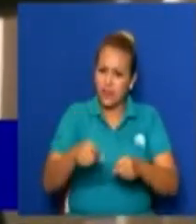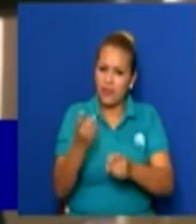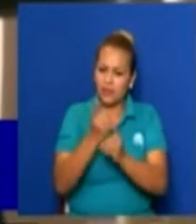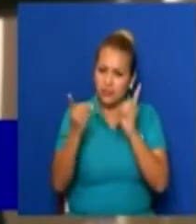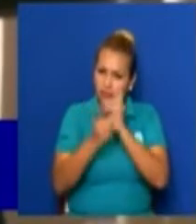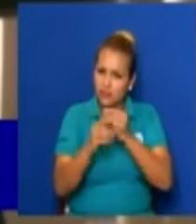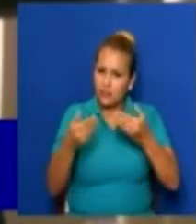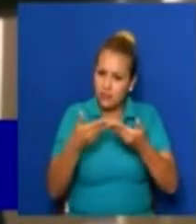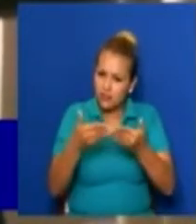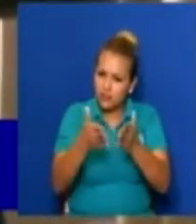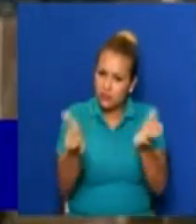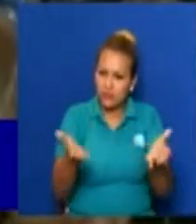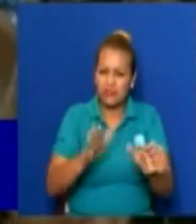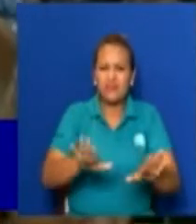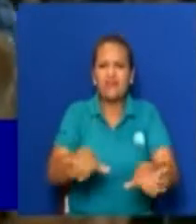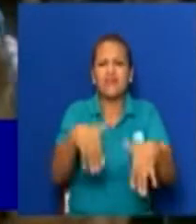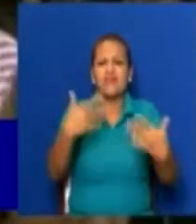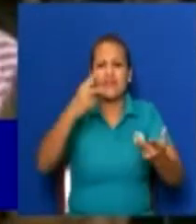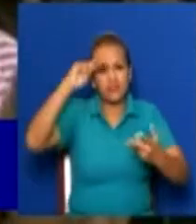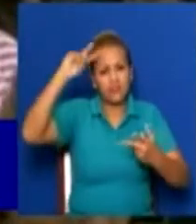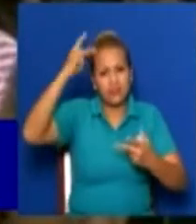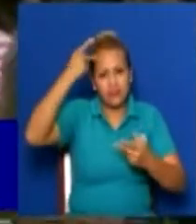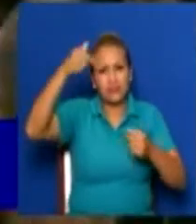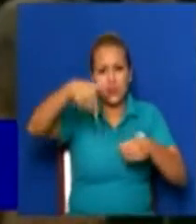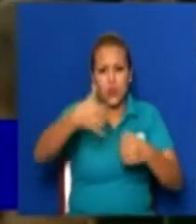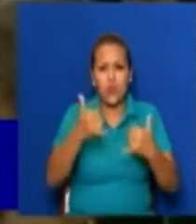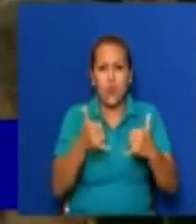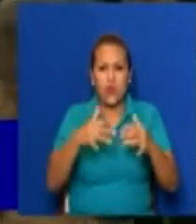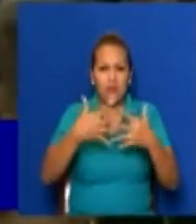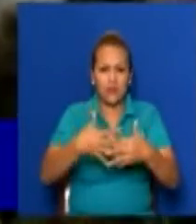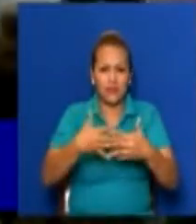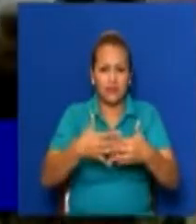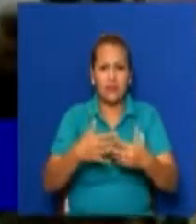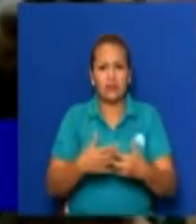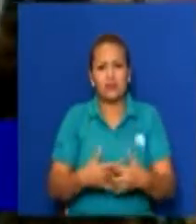Mi pregunta es, ¿qué política juega la empresa? Buenos días.